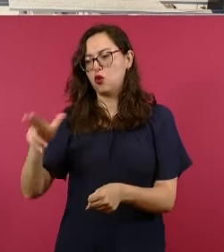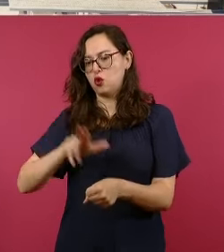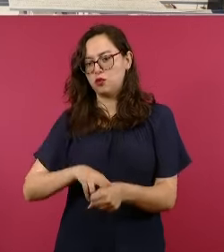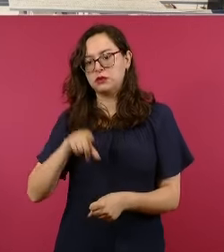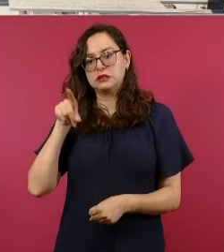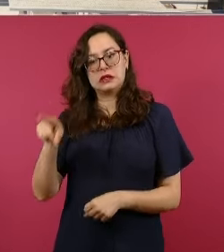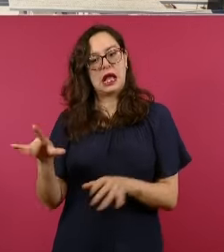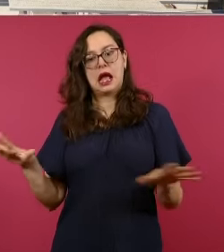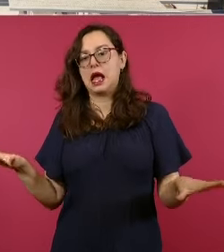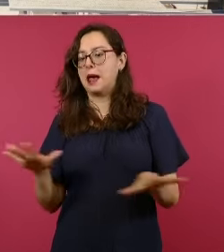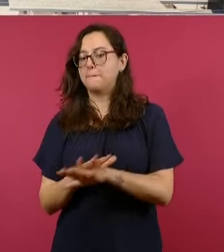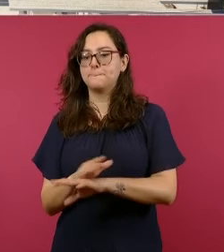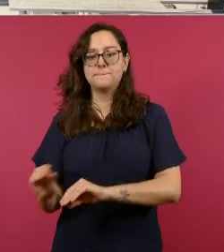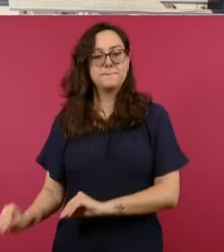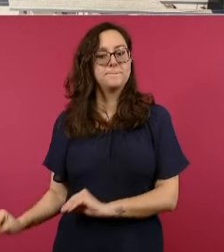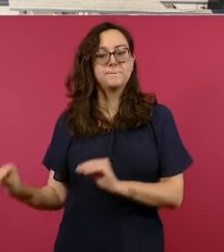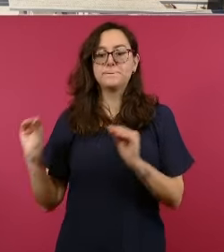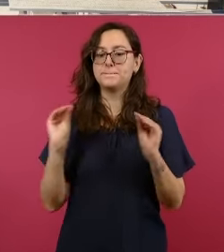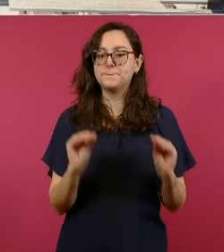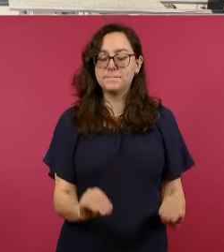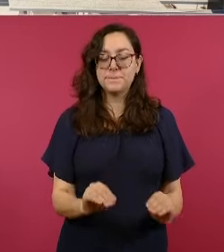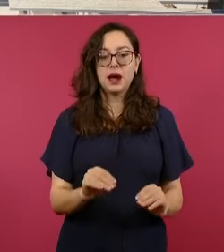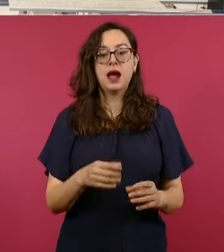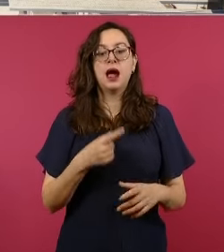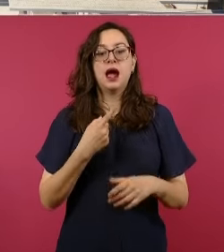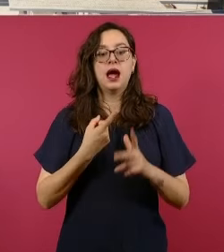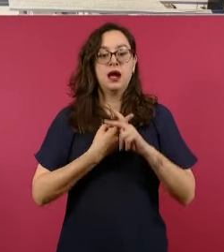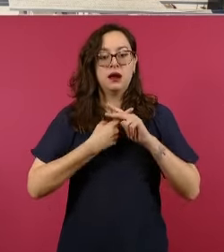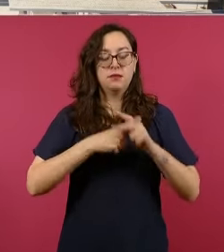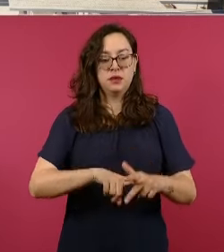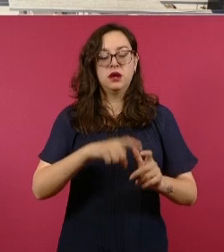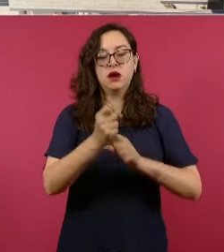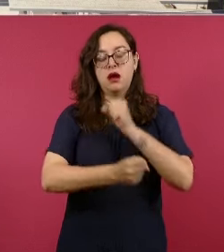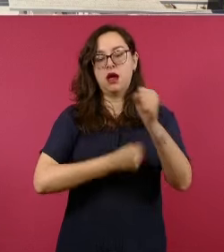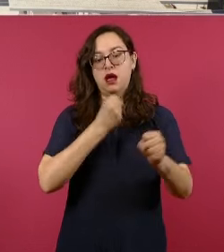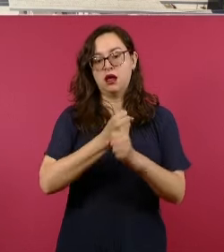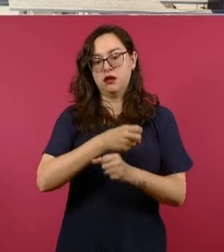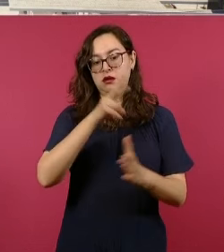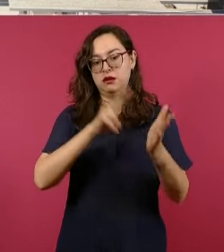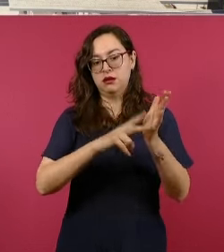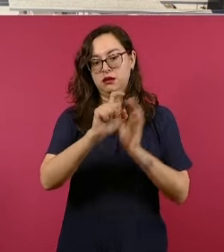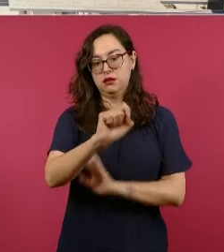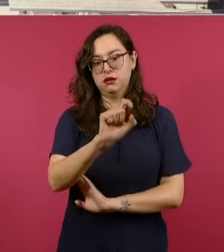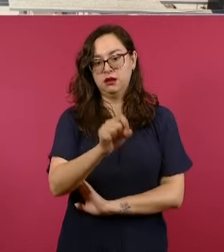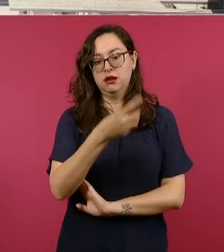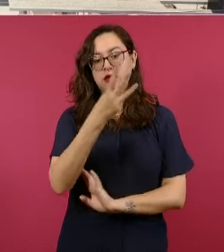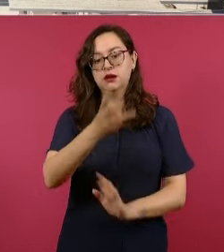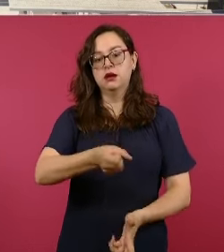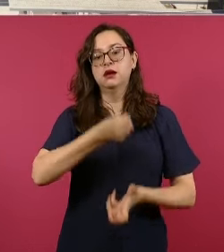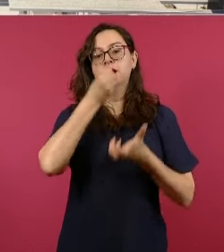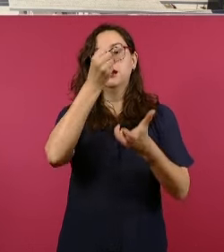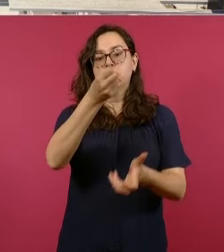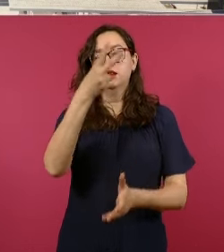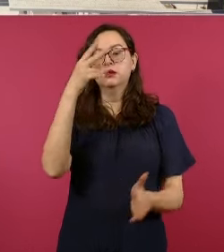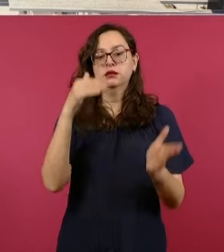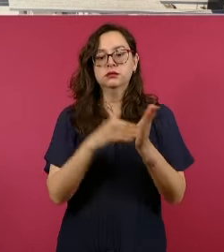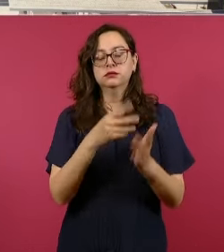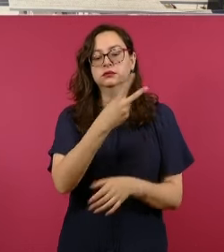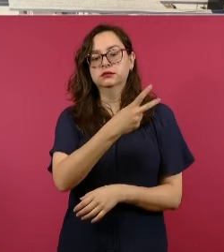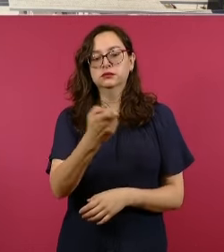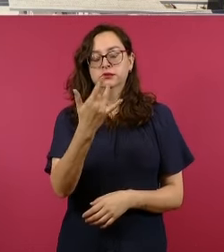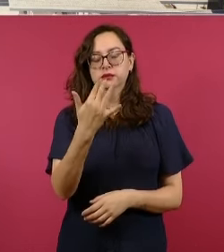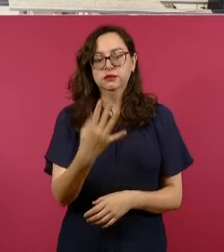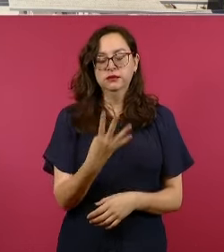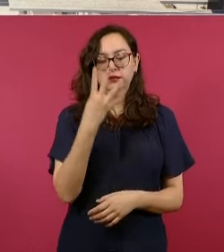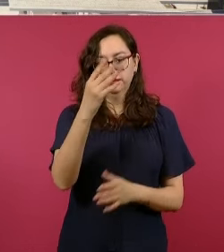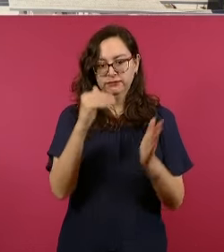fue la sustitución inició en operaciones en 223 fue una inversión de 2,254 millones de de